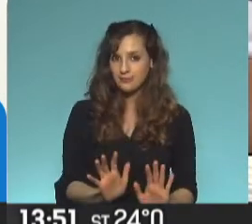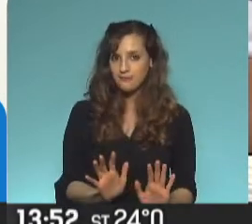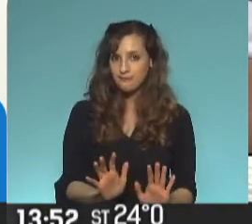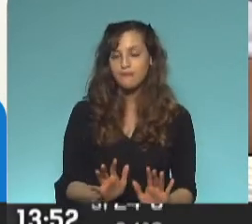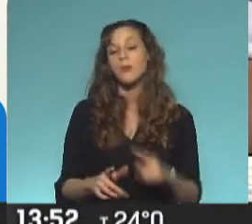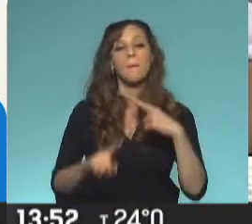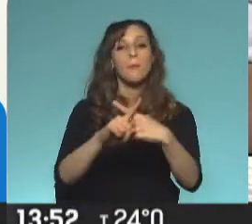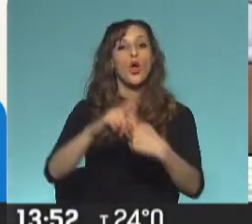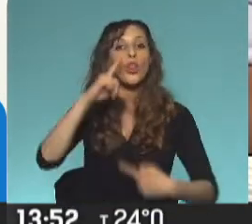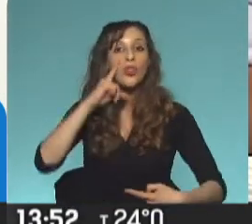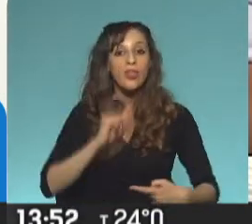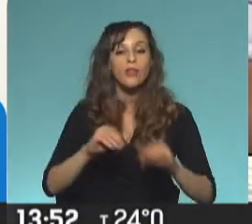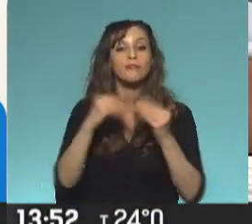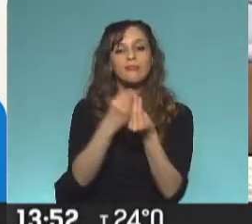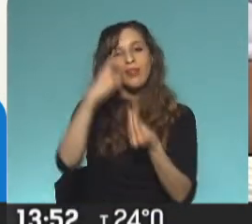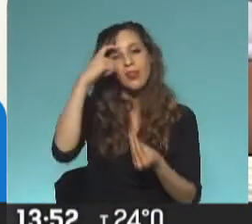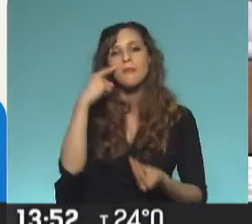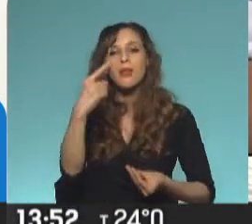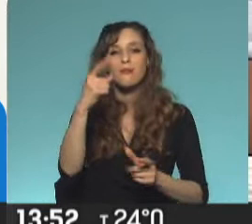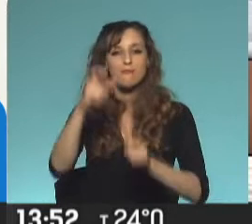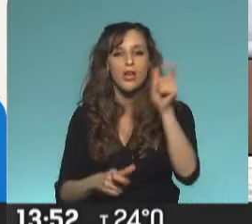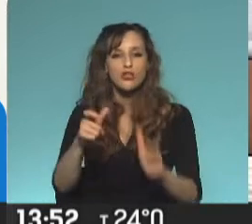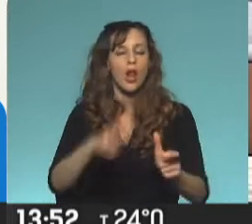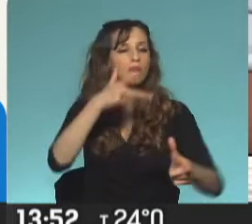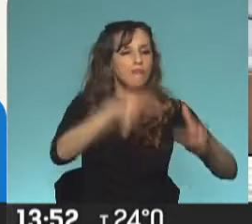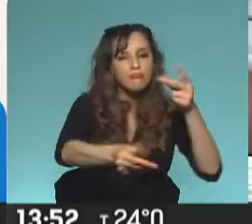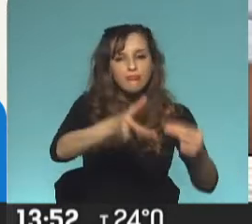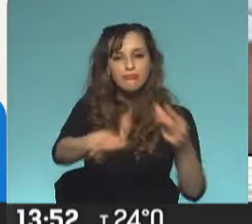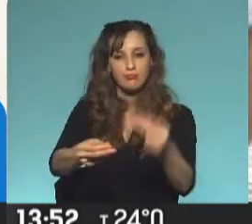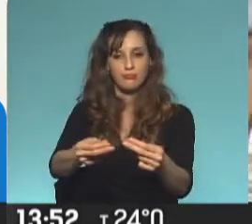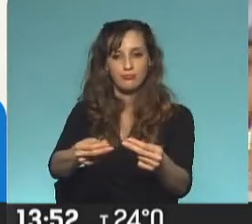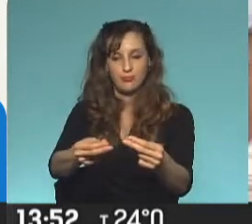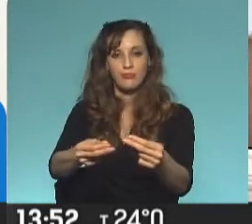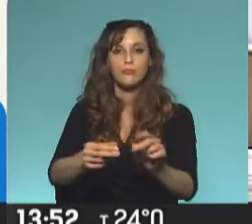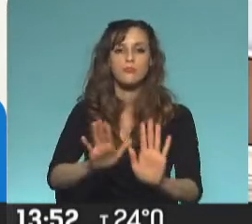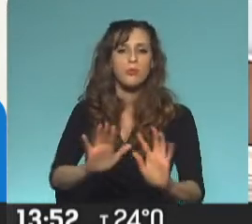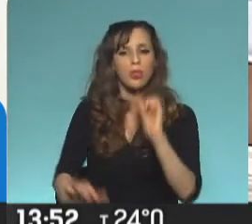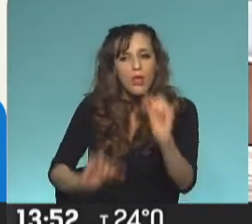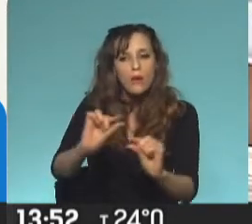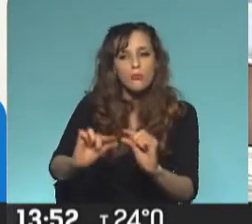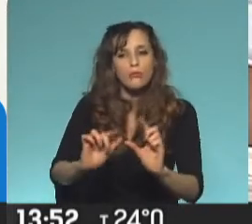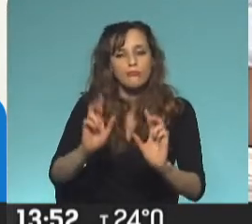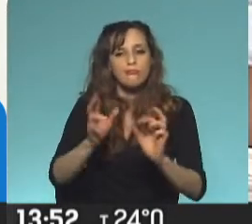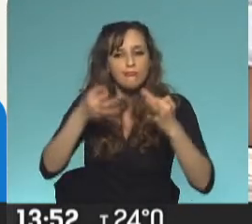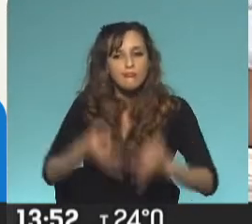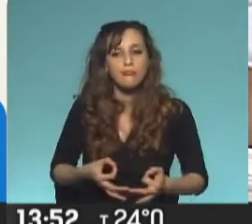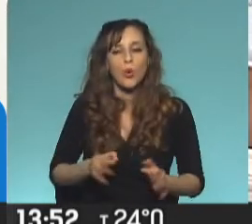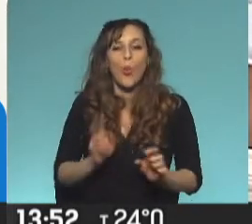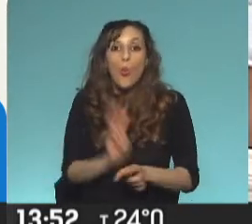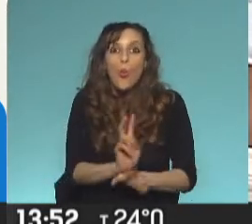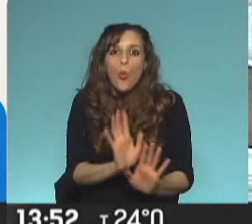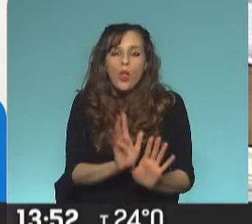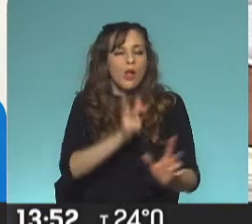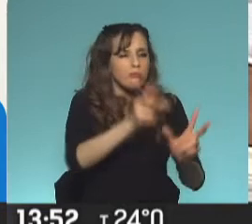vacunados por día podríamos acelerarlo pero hasta que no tengamos más vacuna preferimos ser prudentes ir cuidando el proceso de vacunación